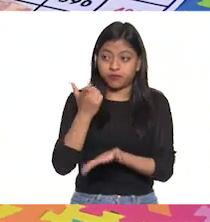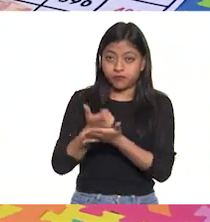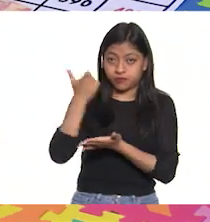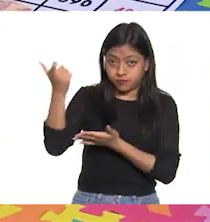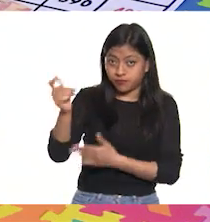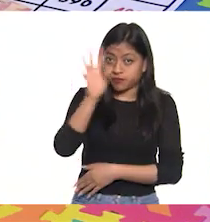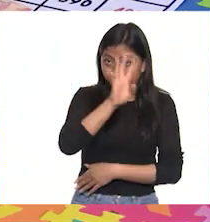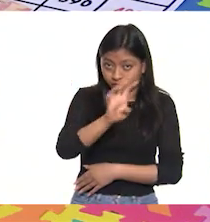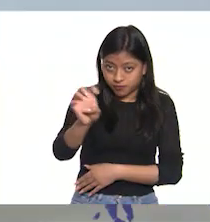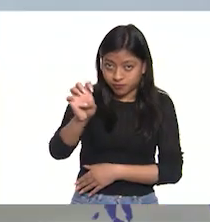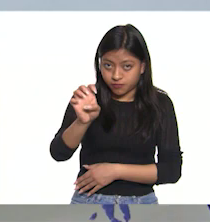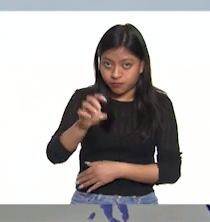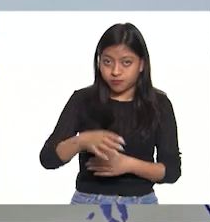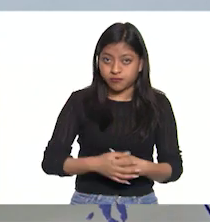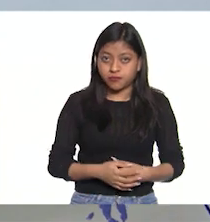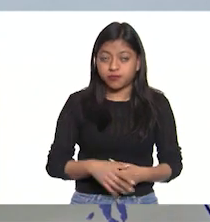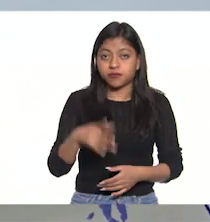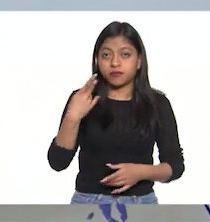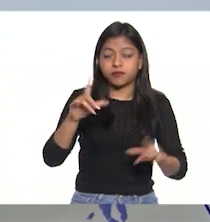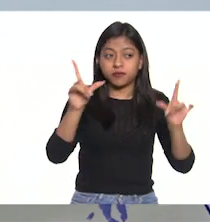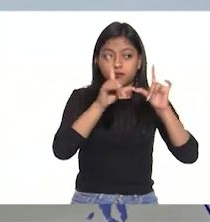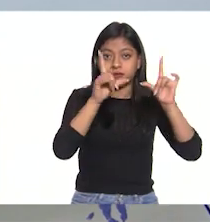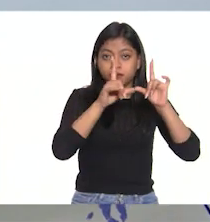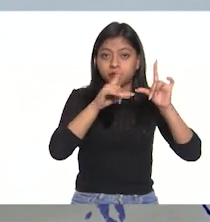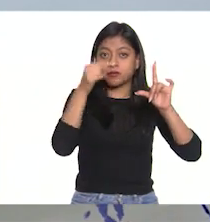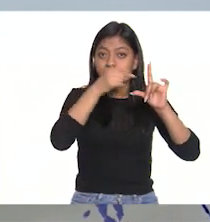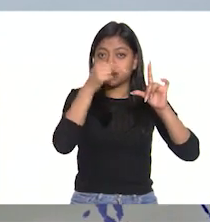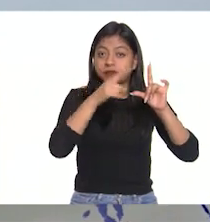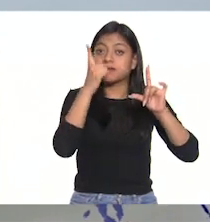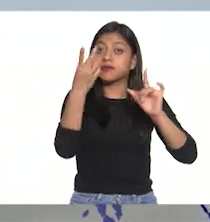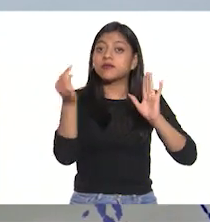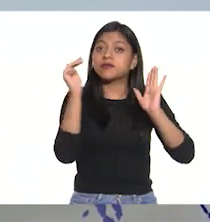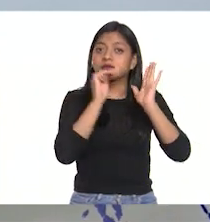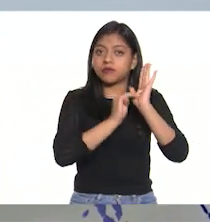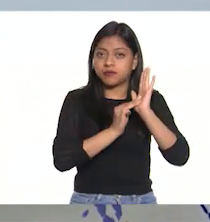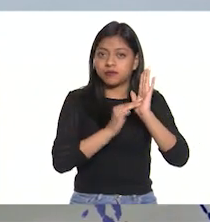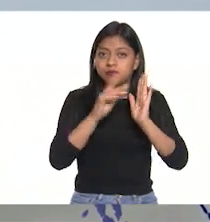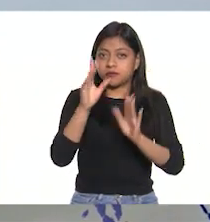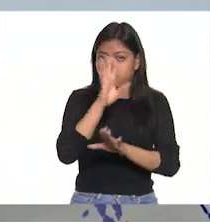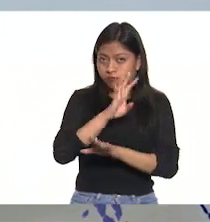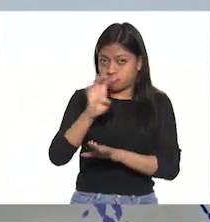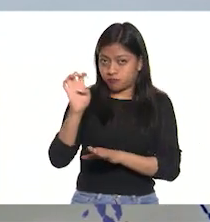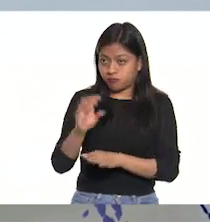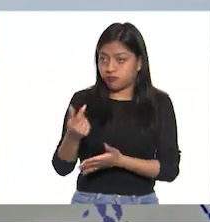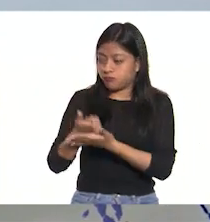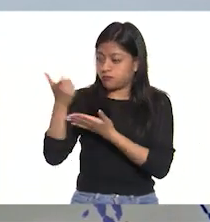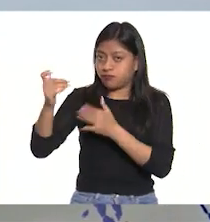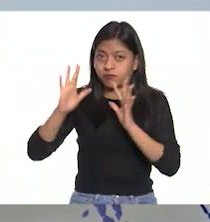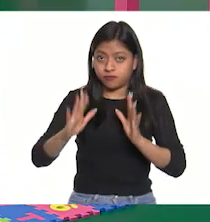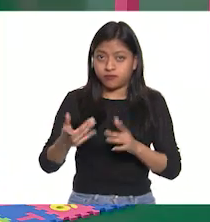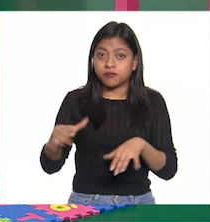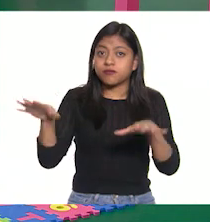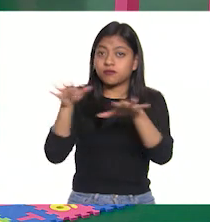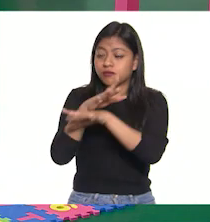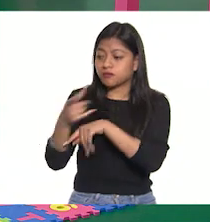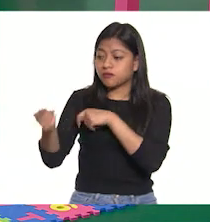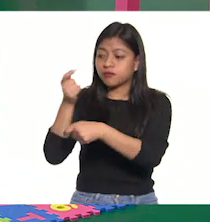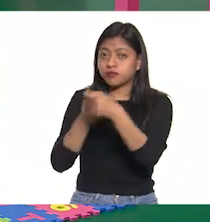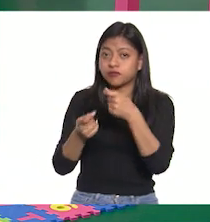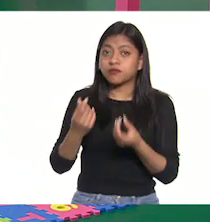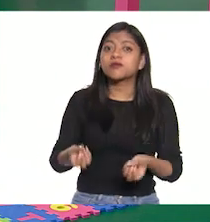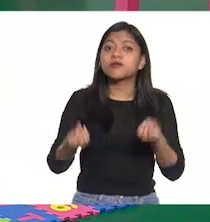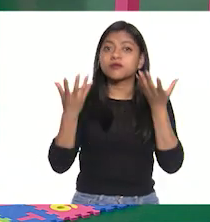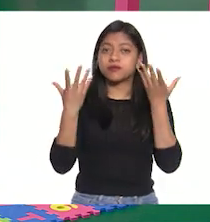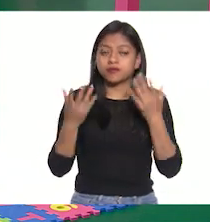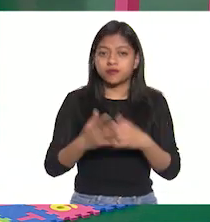pesos y pagamos con un billete de 1,000, ¿cuánto le sobraría a nuestros amigos que fueron a comprar? Ah, pues hay que contar el dinero